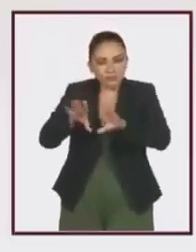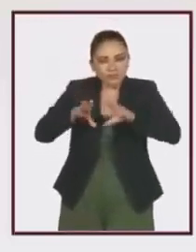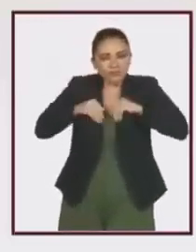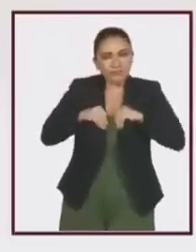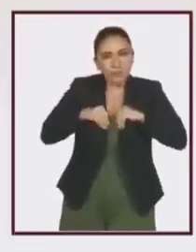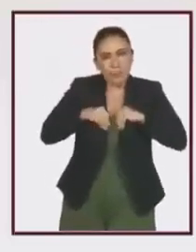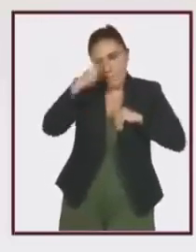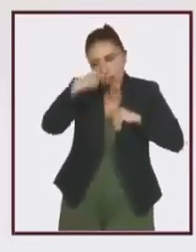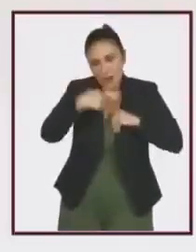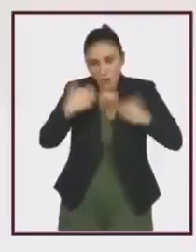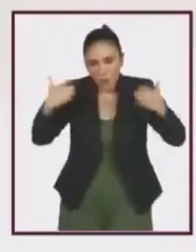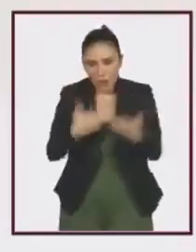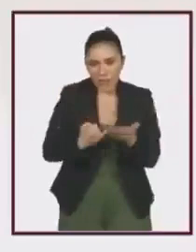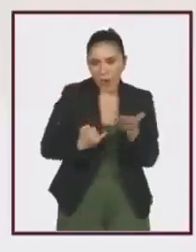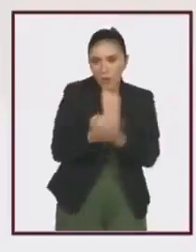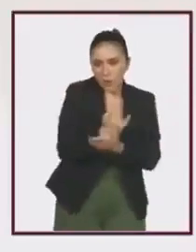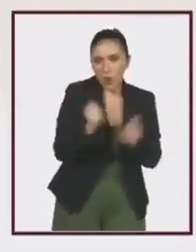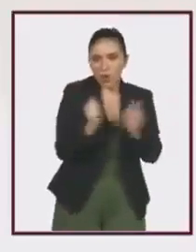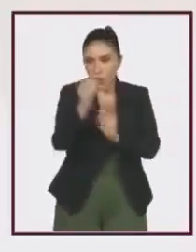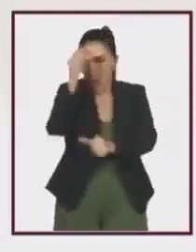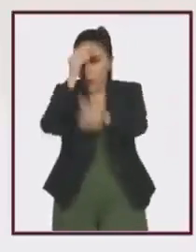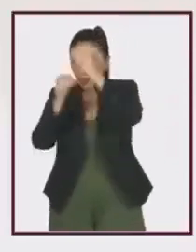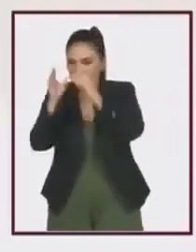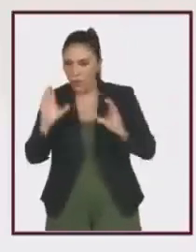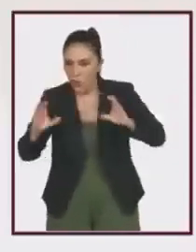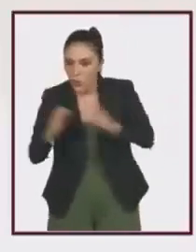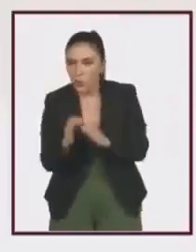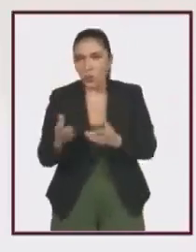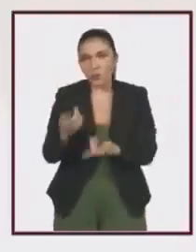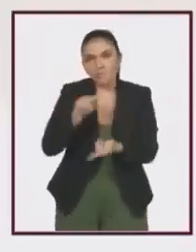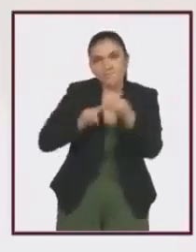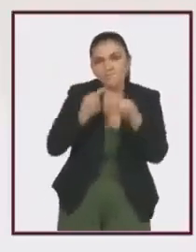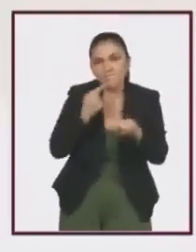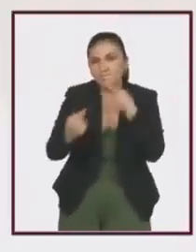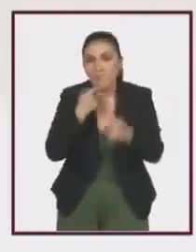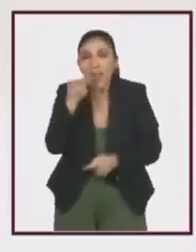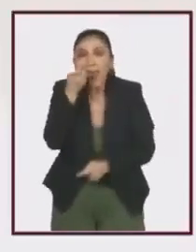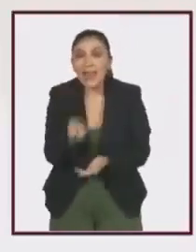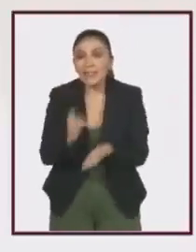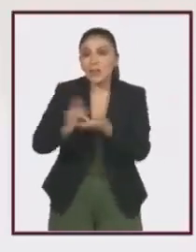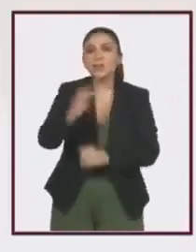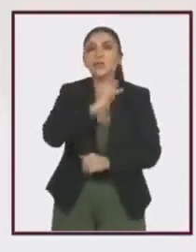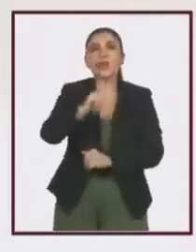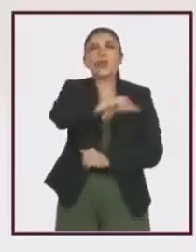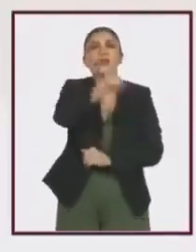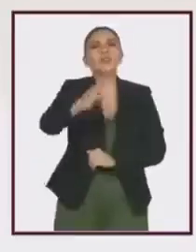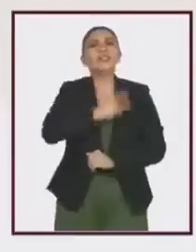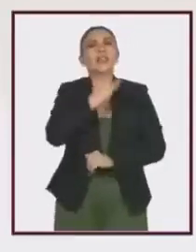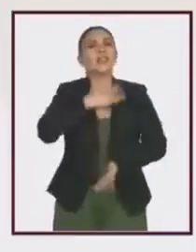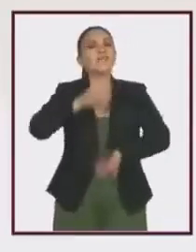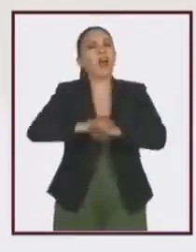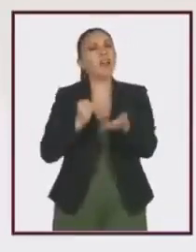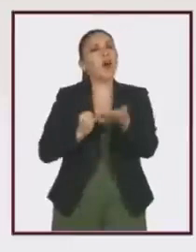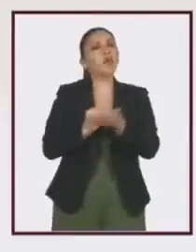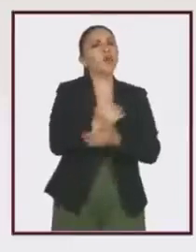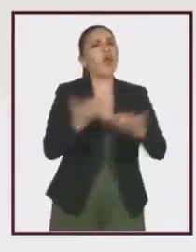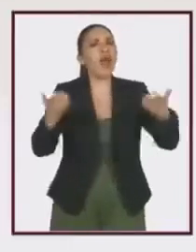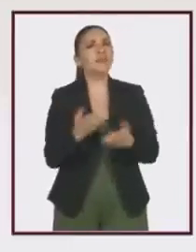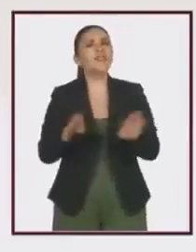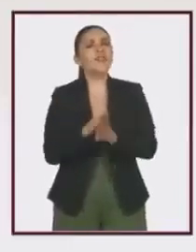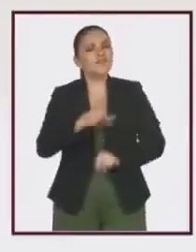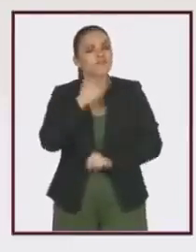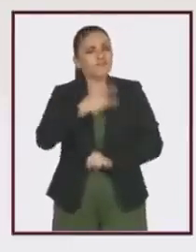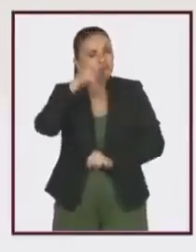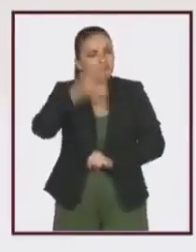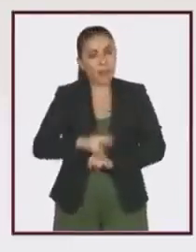autonomía profesional y de aprendizaje en colectivo, porque es lo que les va a dar la autonomía y la validación de que lo